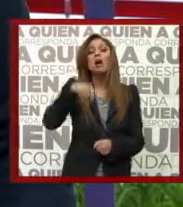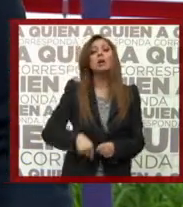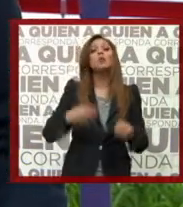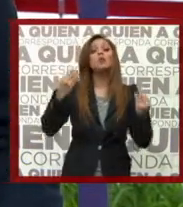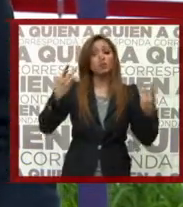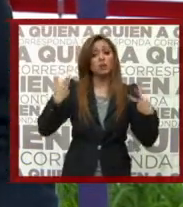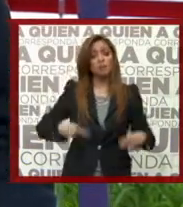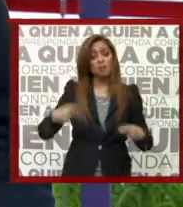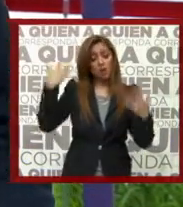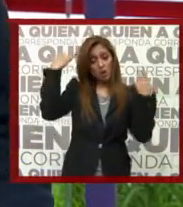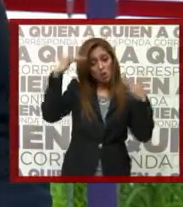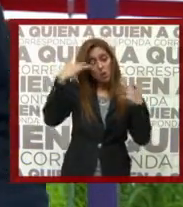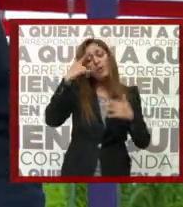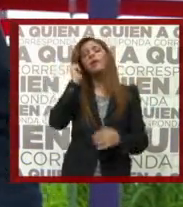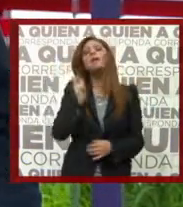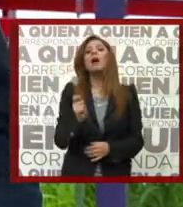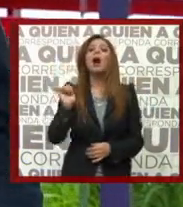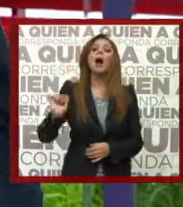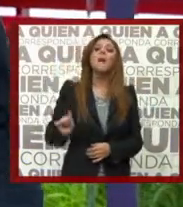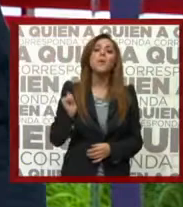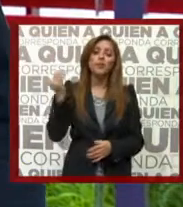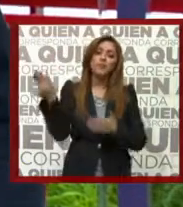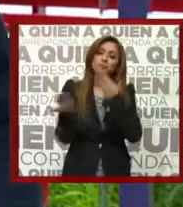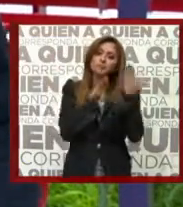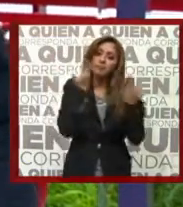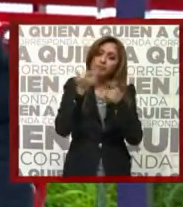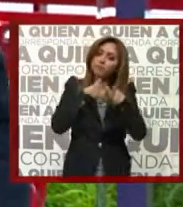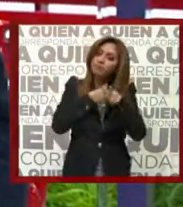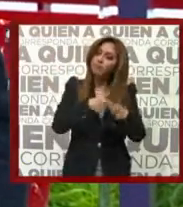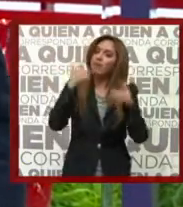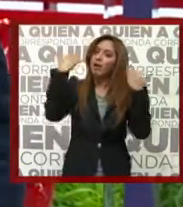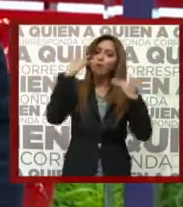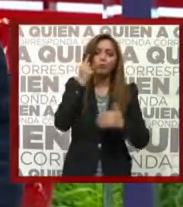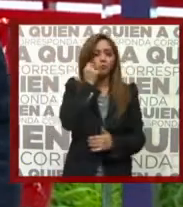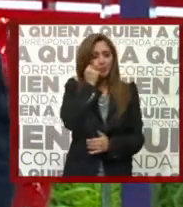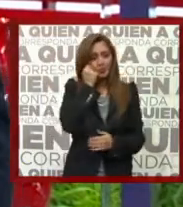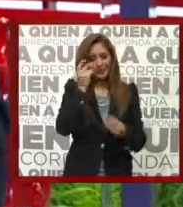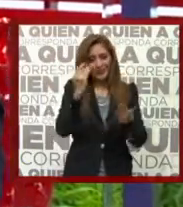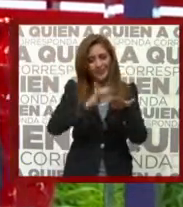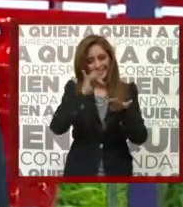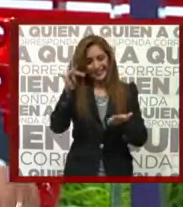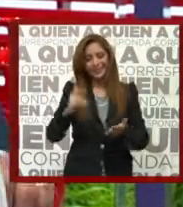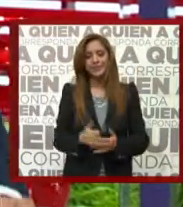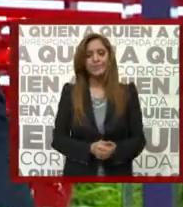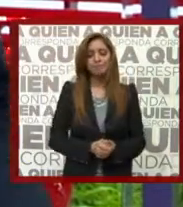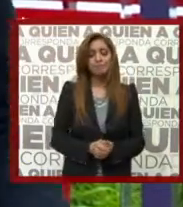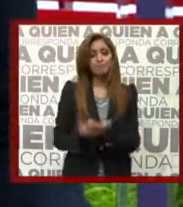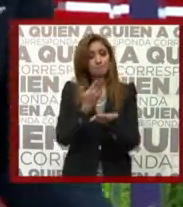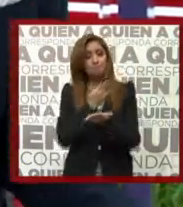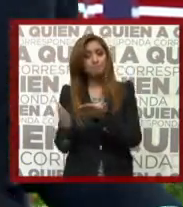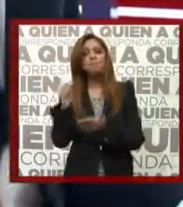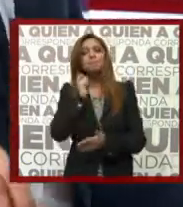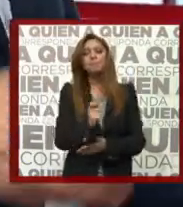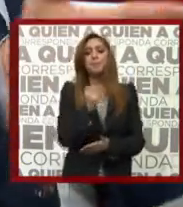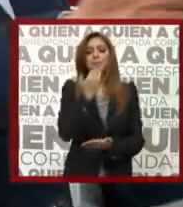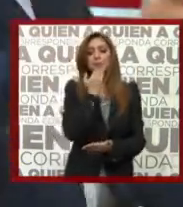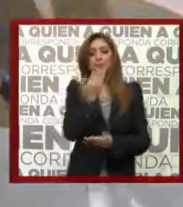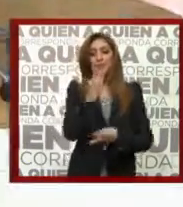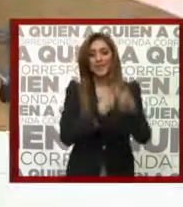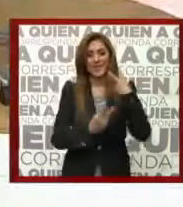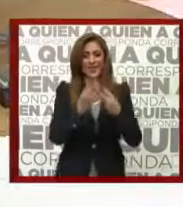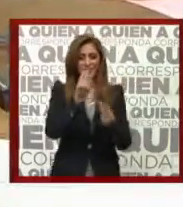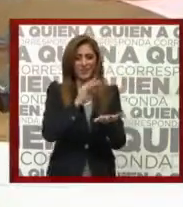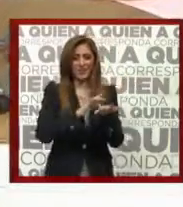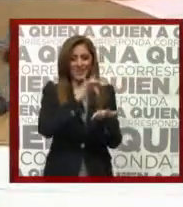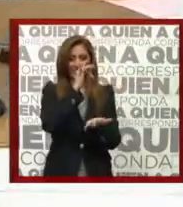que se están regalando otra oportunidad. Y usted puede ser de ellos. Mi, gracias. Del otro lado del estudio, de la más cordial bienvenida. Mi